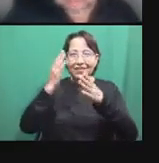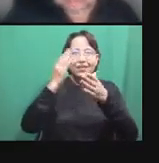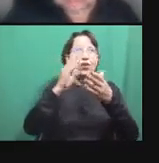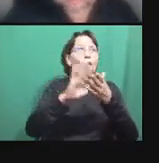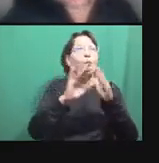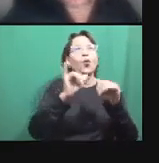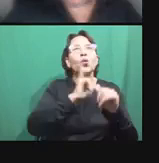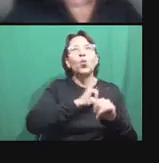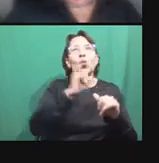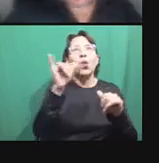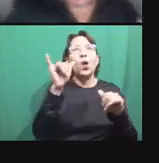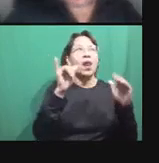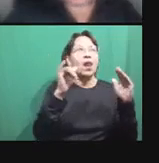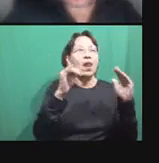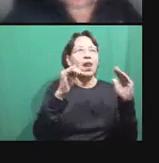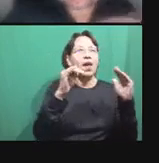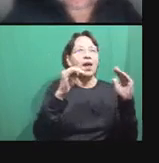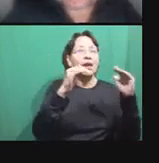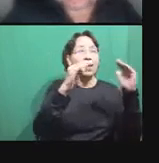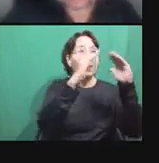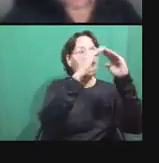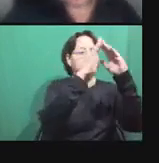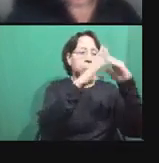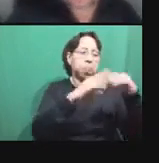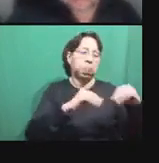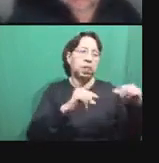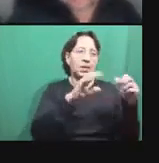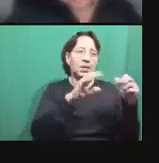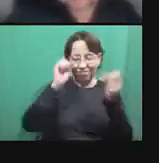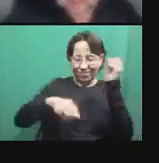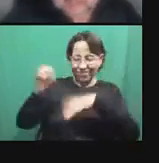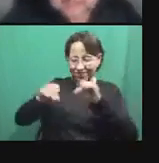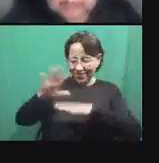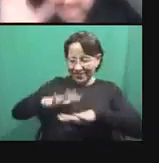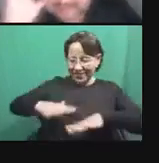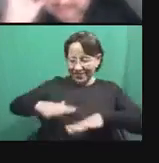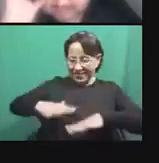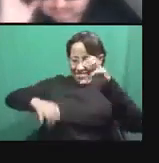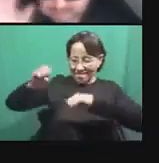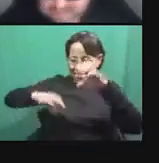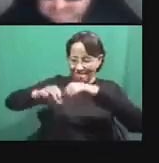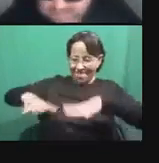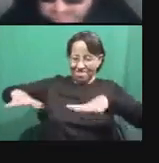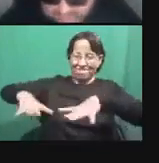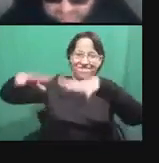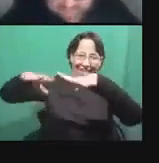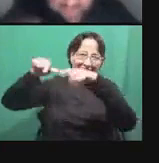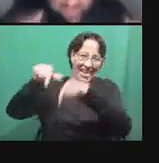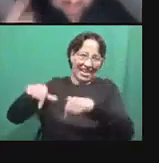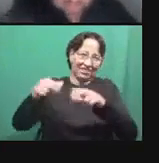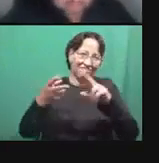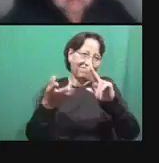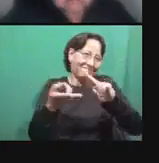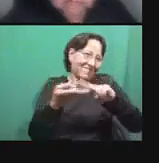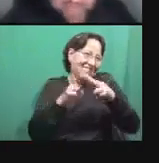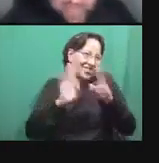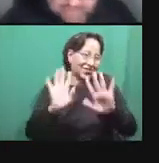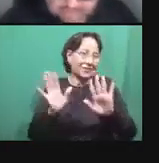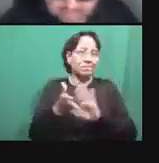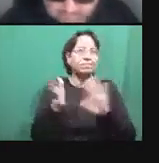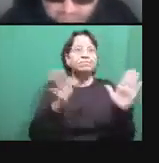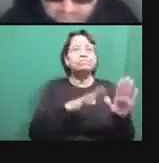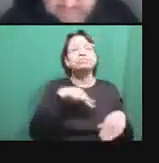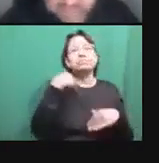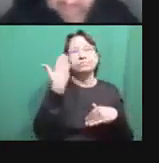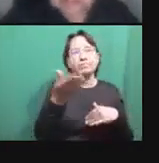infestación de algo que está mal sano y que quiere sacarlo. Voy aquí entonces ya al asunto